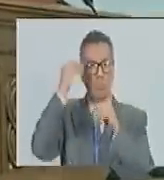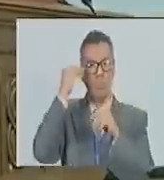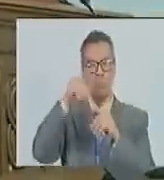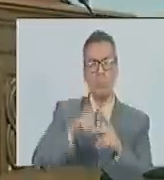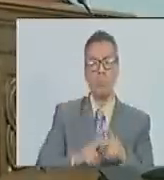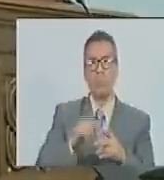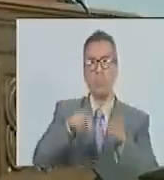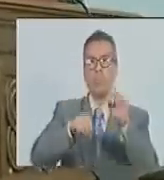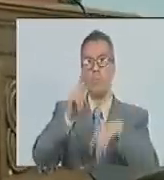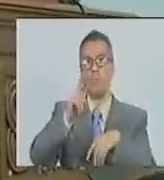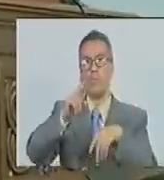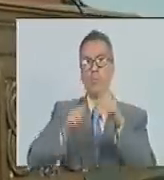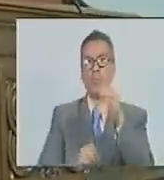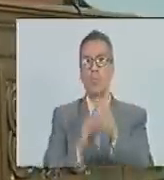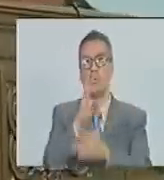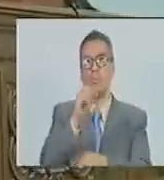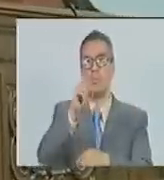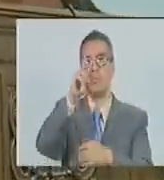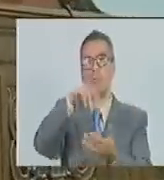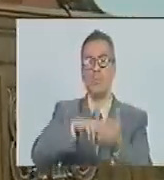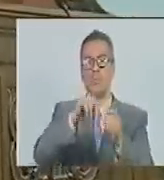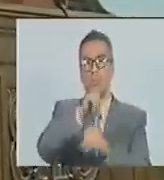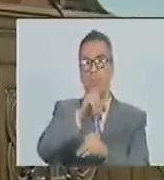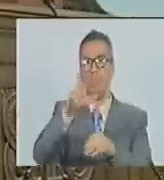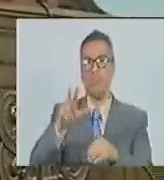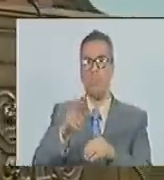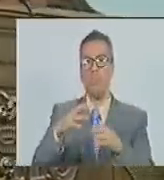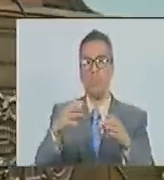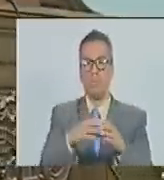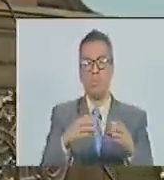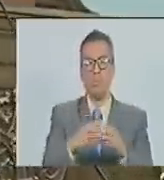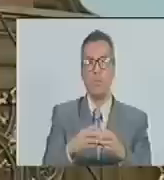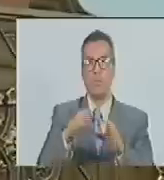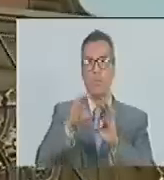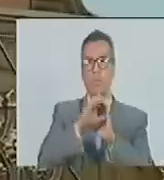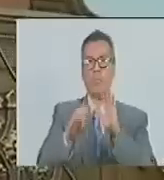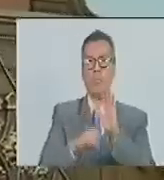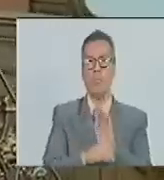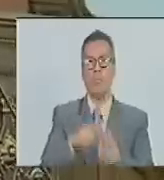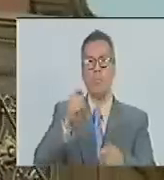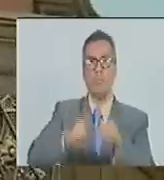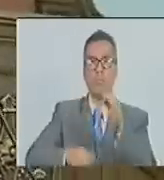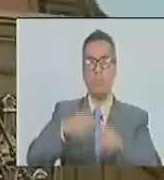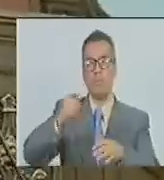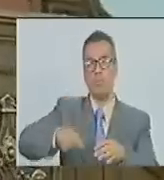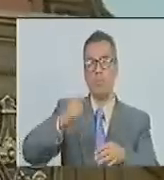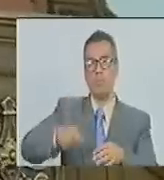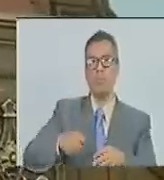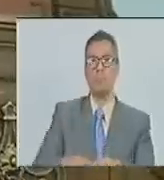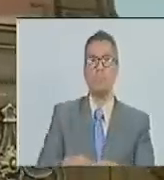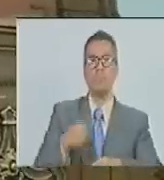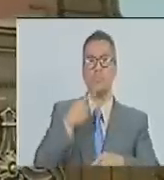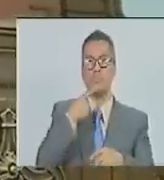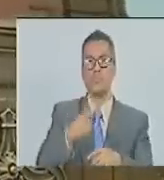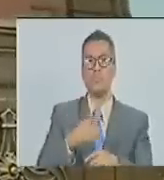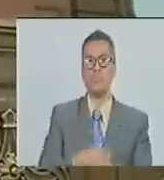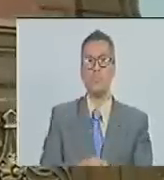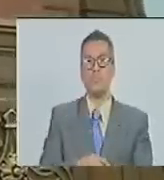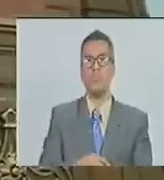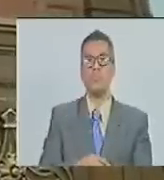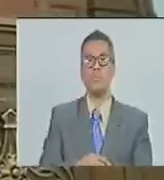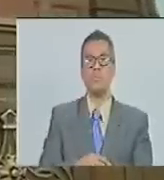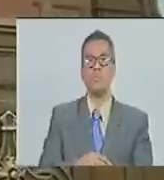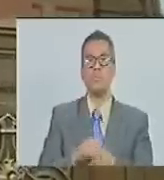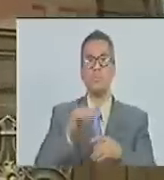Considerando que el 12 de mayo de 2023, la Sala Constitucional del Tribunal Supremo de Justicia sentenció